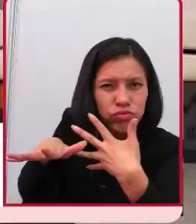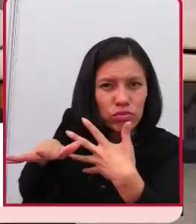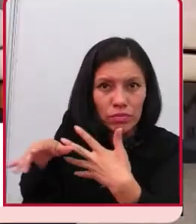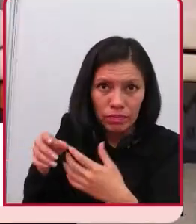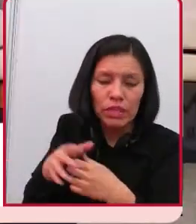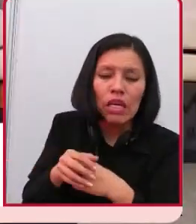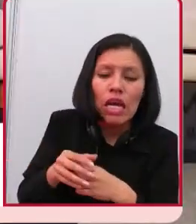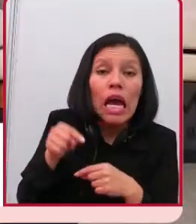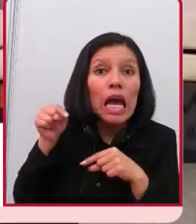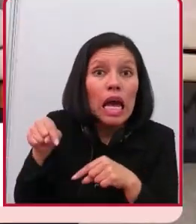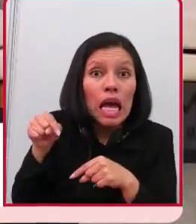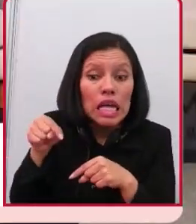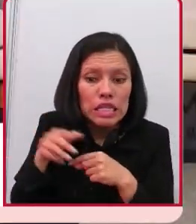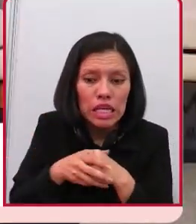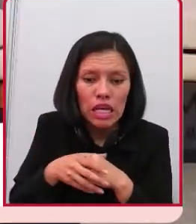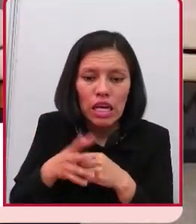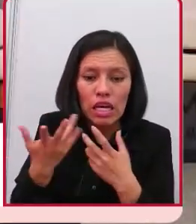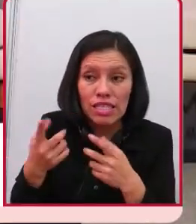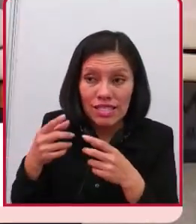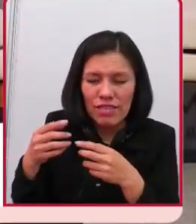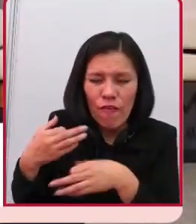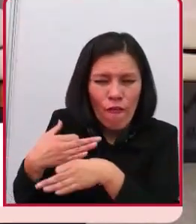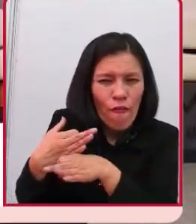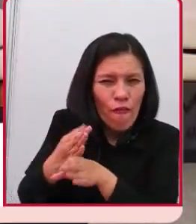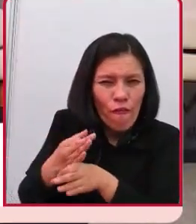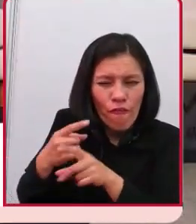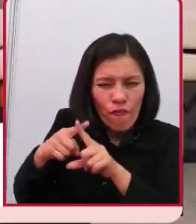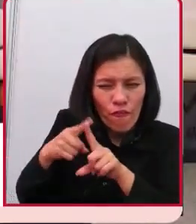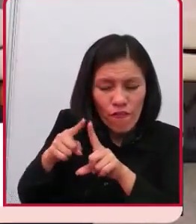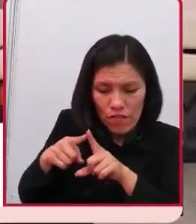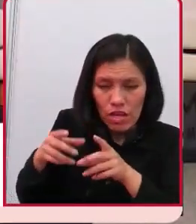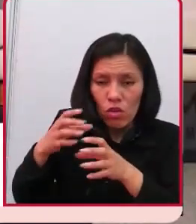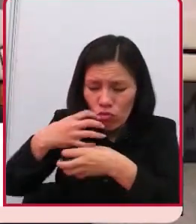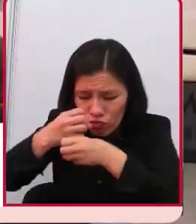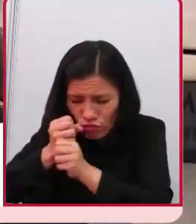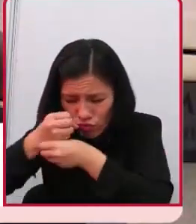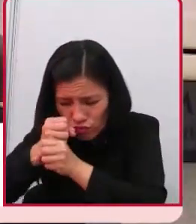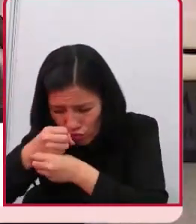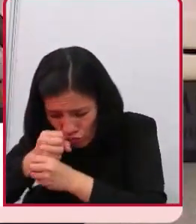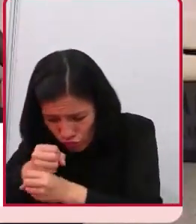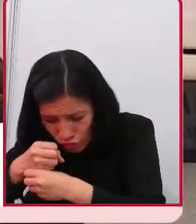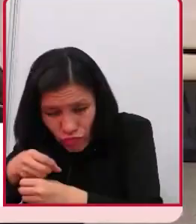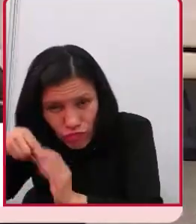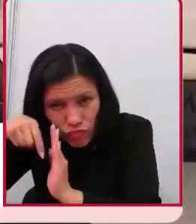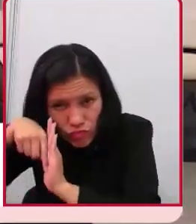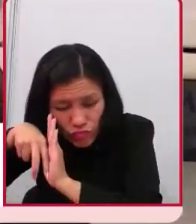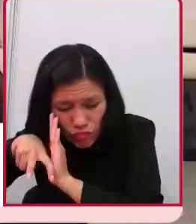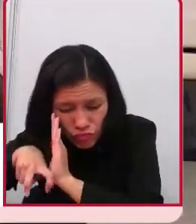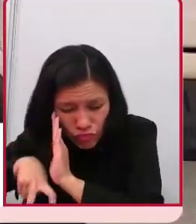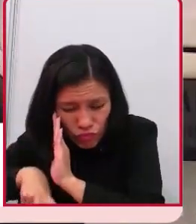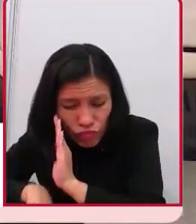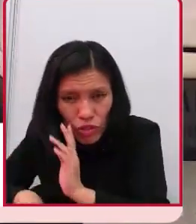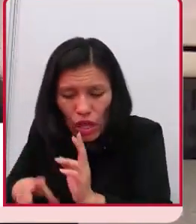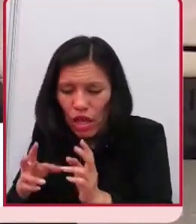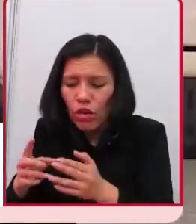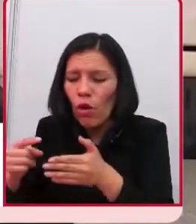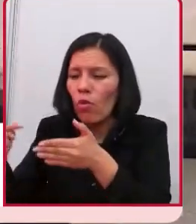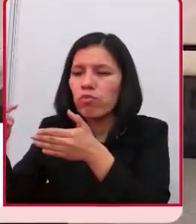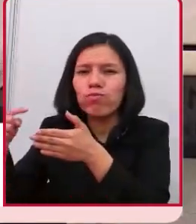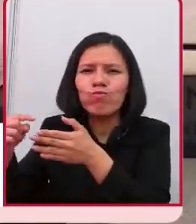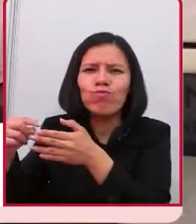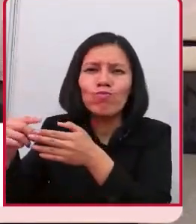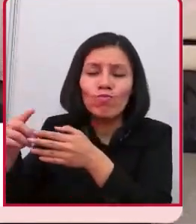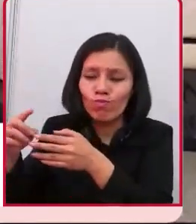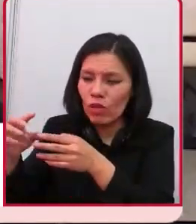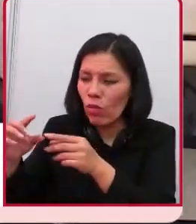basarse en un criterio distinto a la microscopía electrónica, que solamente es el análisis elemental, en este caso estamos hablando